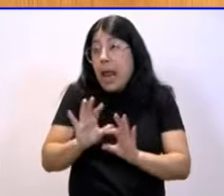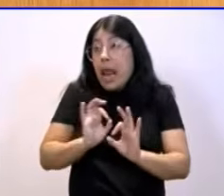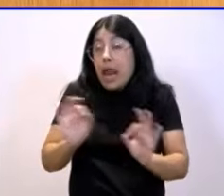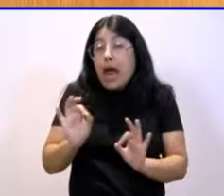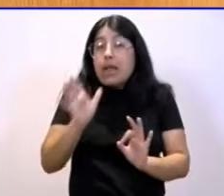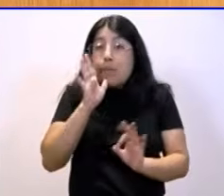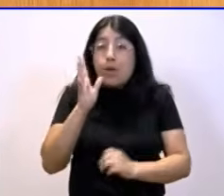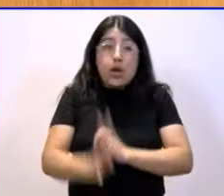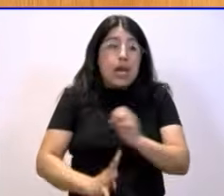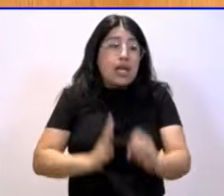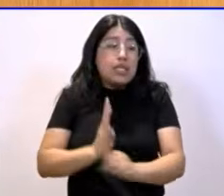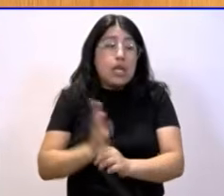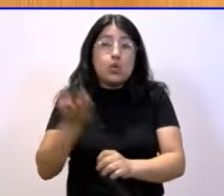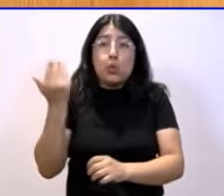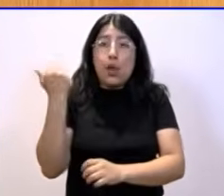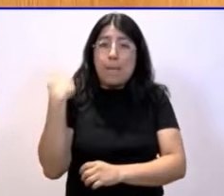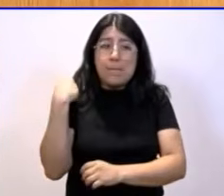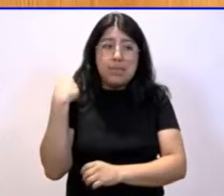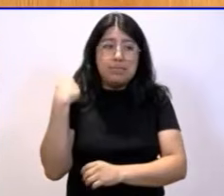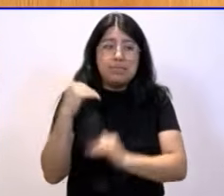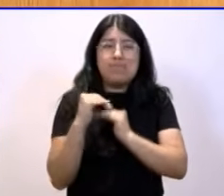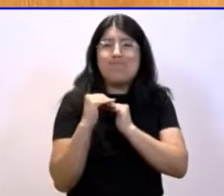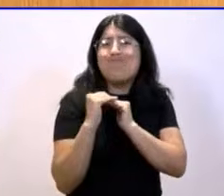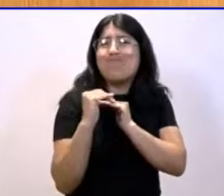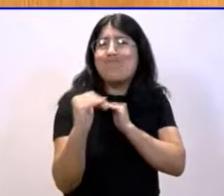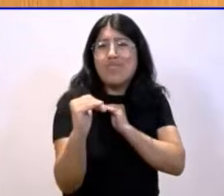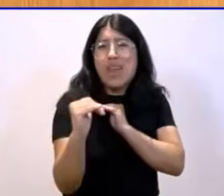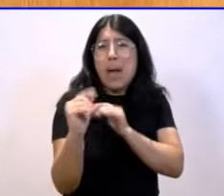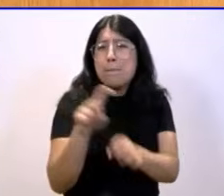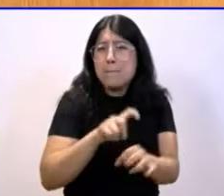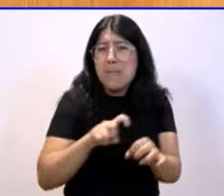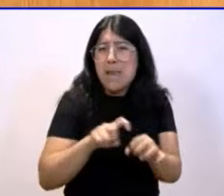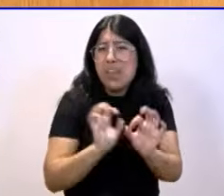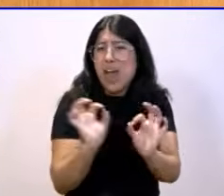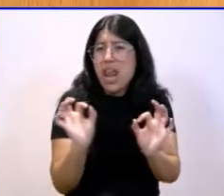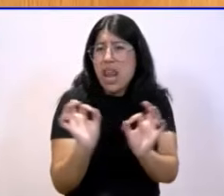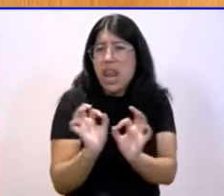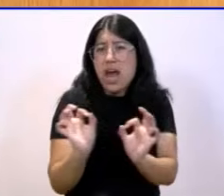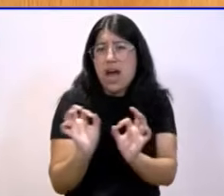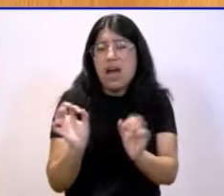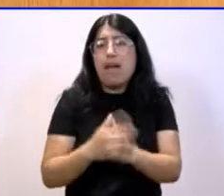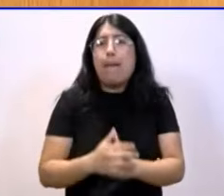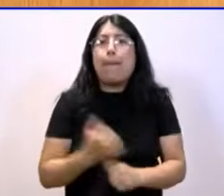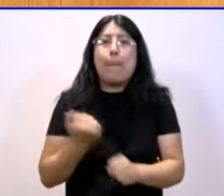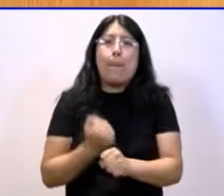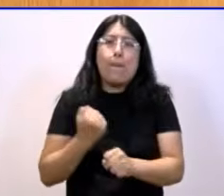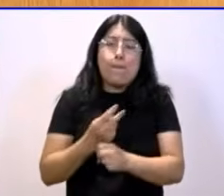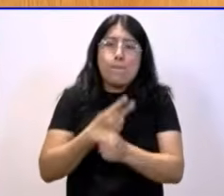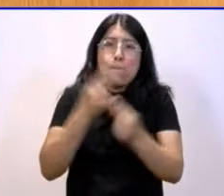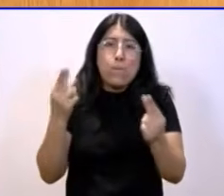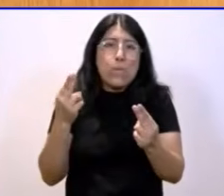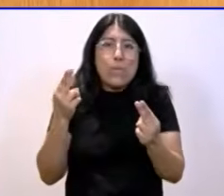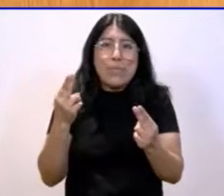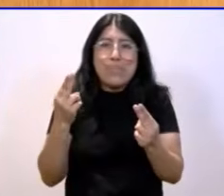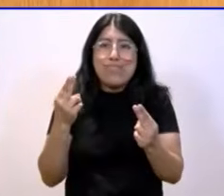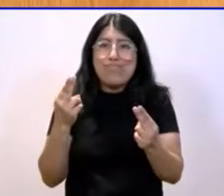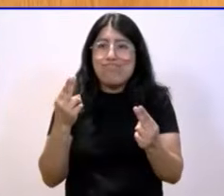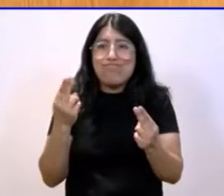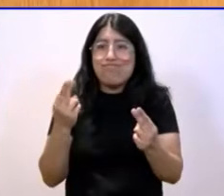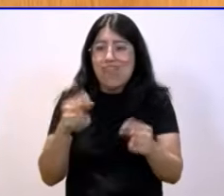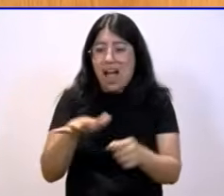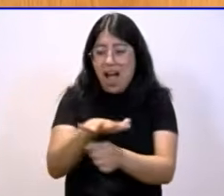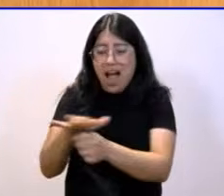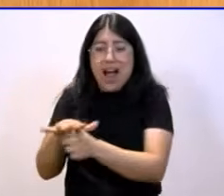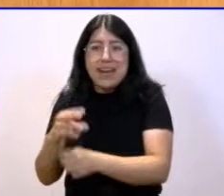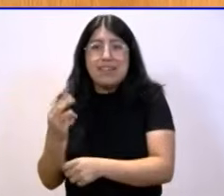la legislatura pasada no se estabilizó ni una sola plaza de funcionarios públicos, de empleados públicos, en ninguna de las tres áreas de